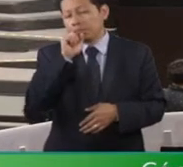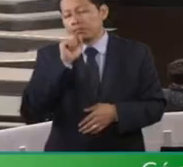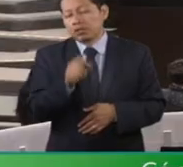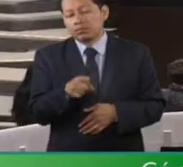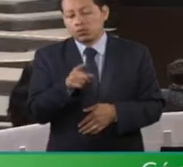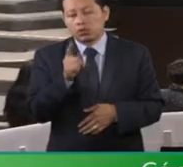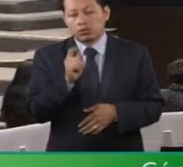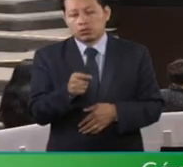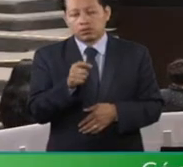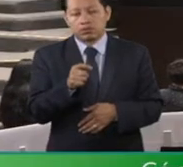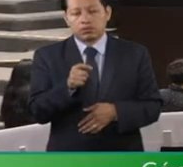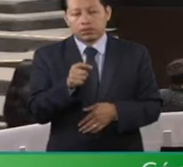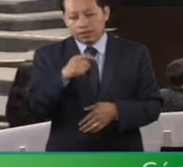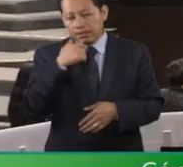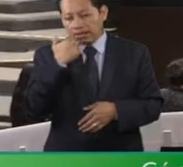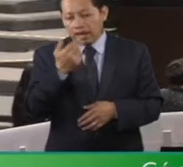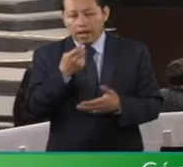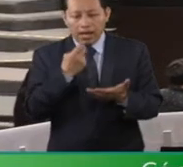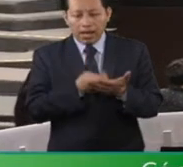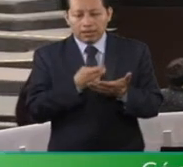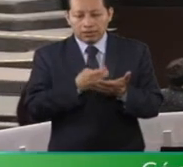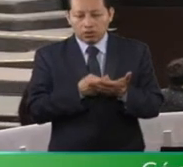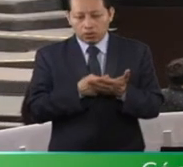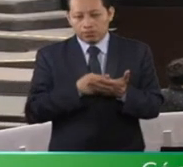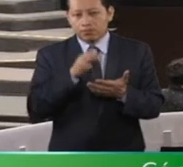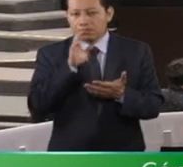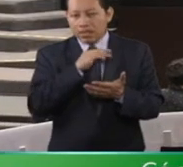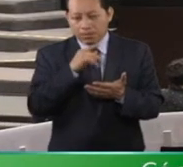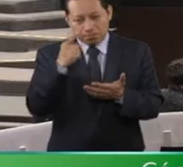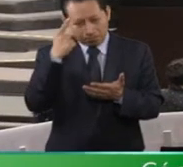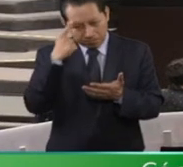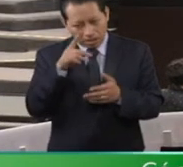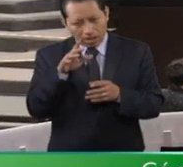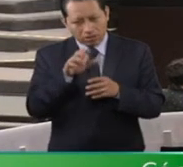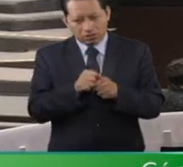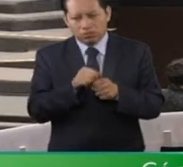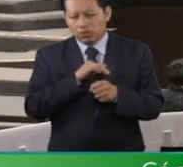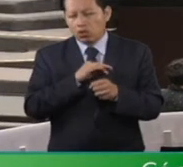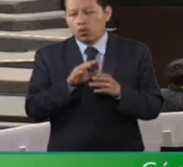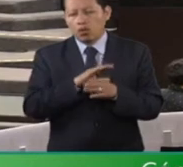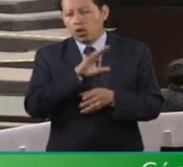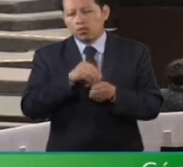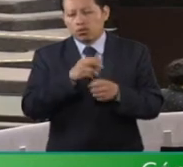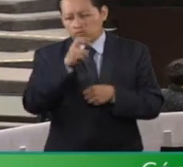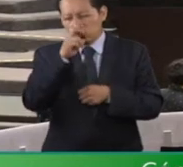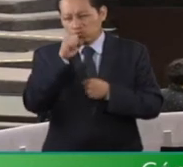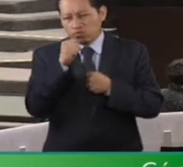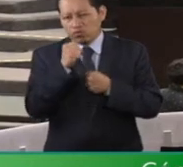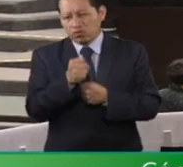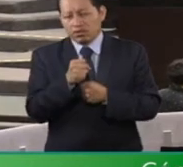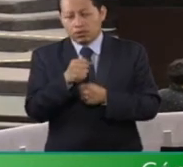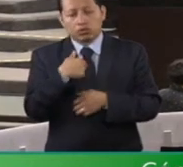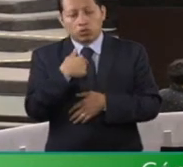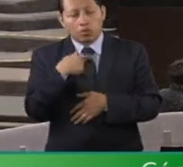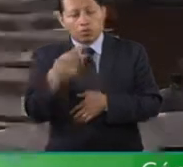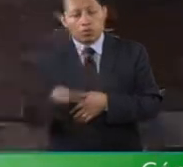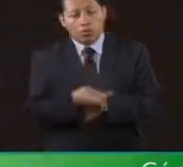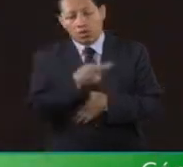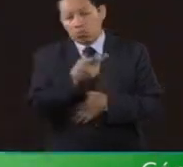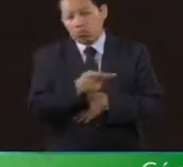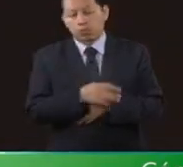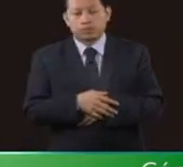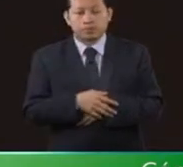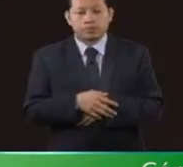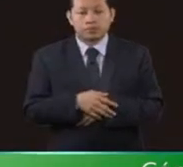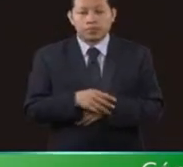precisamente lo que busca este perverso intento de consolidar el poder absoluto. Les pregunto, ¿cuántos